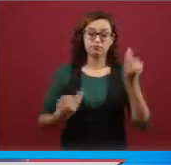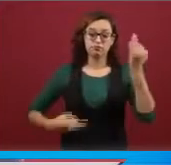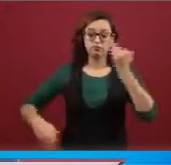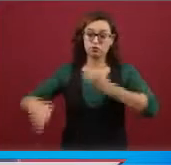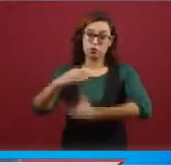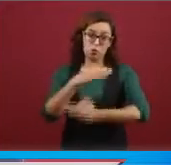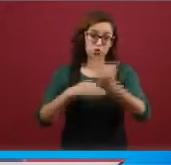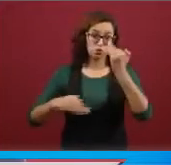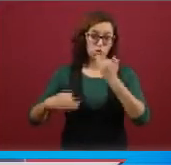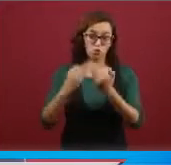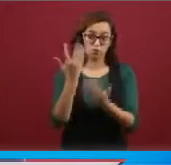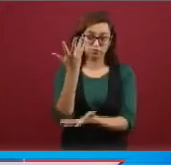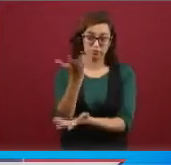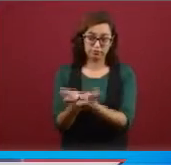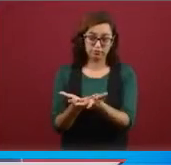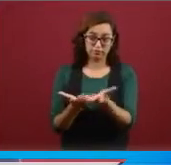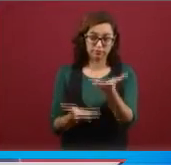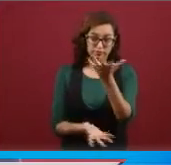actuar